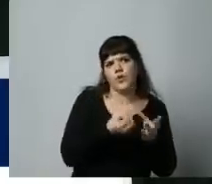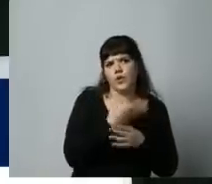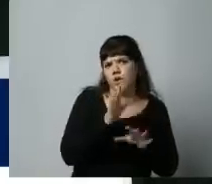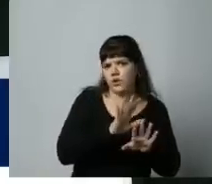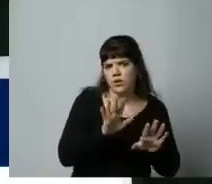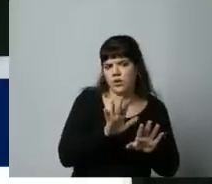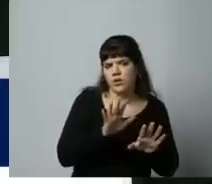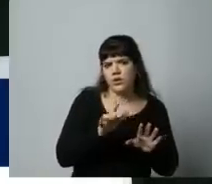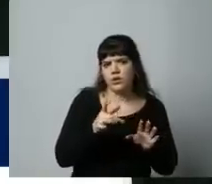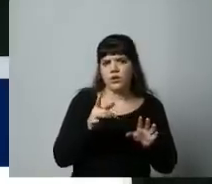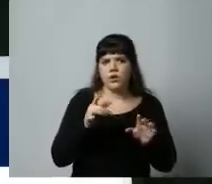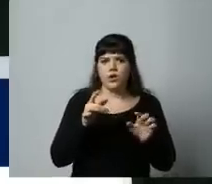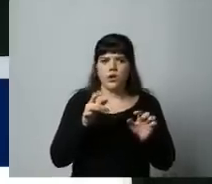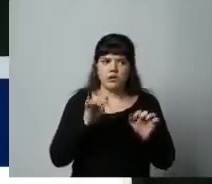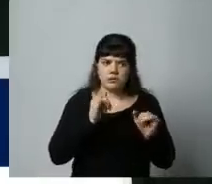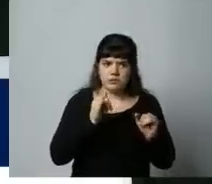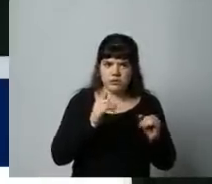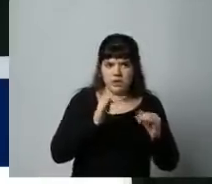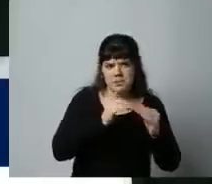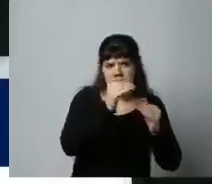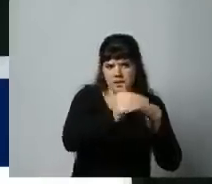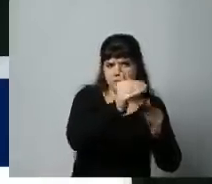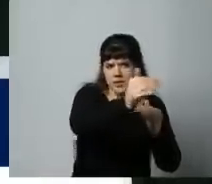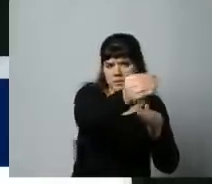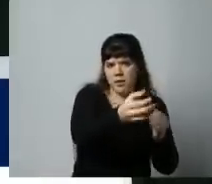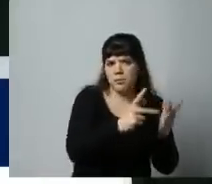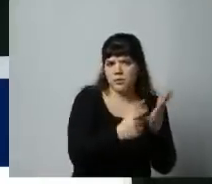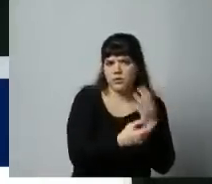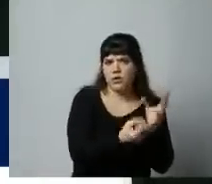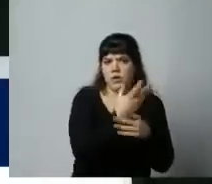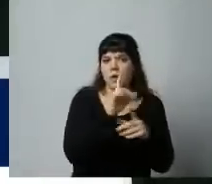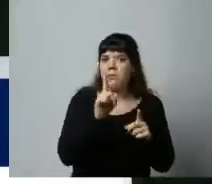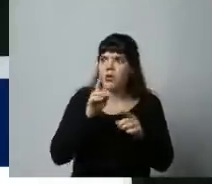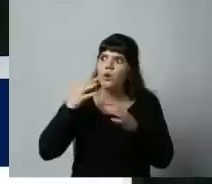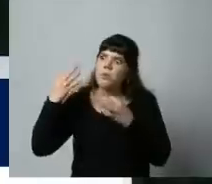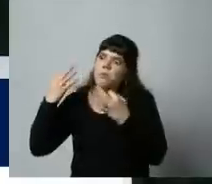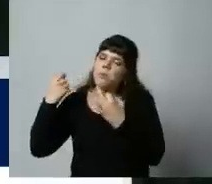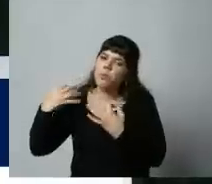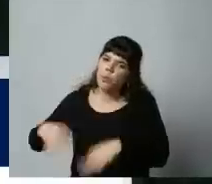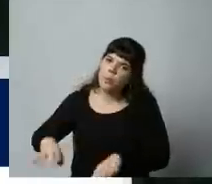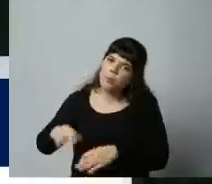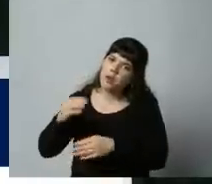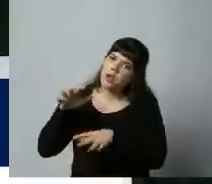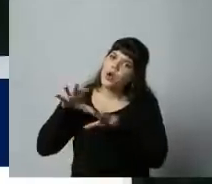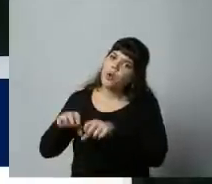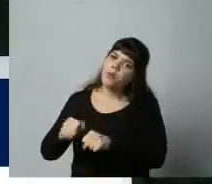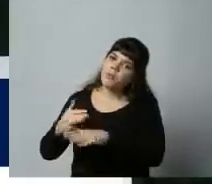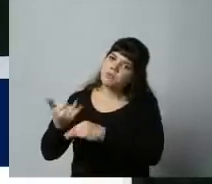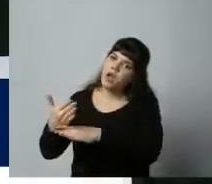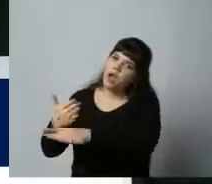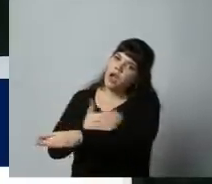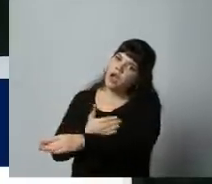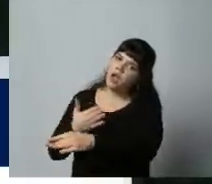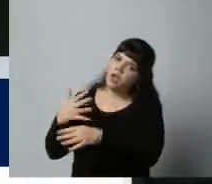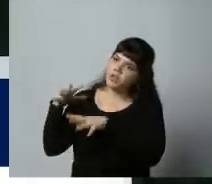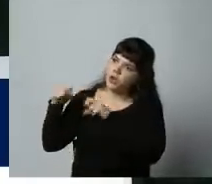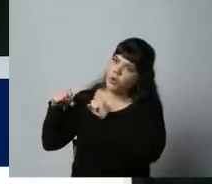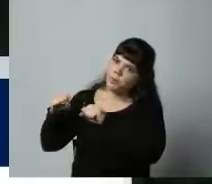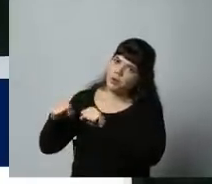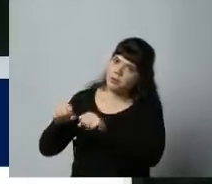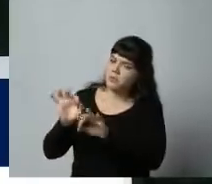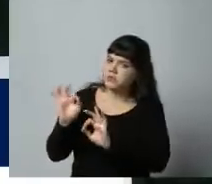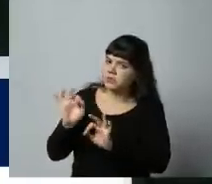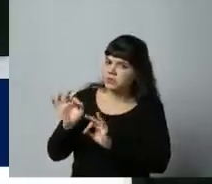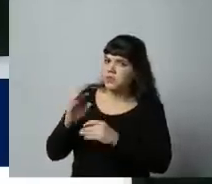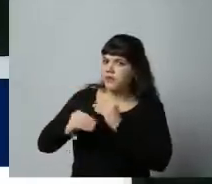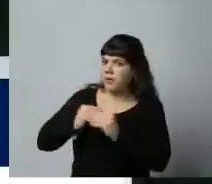hacer para adelante Más allá de todo lo que se hizo sino de cumplir con los compromisos que tenemos asumidos con las